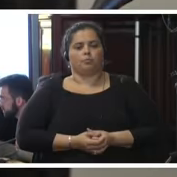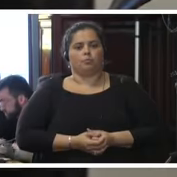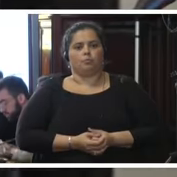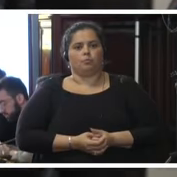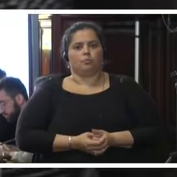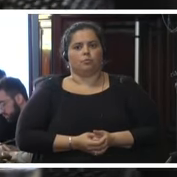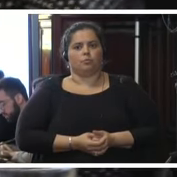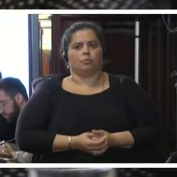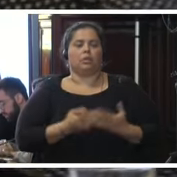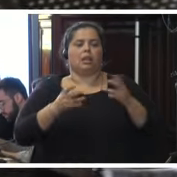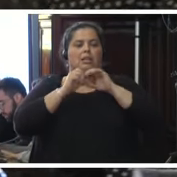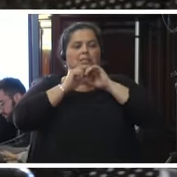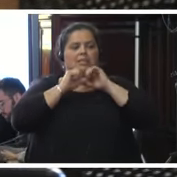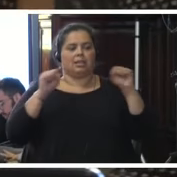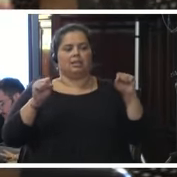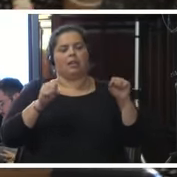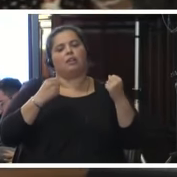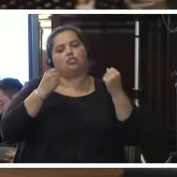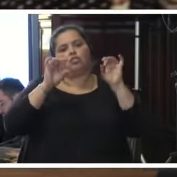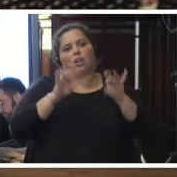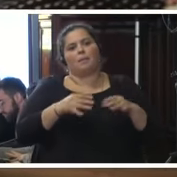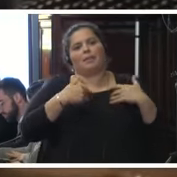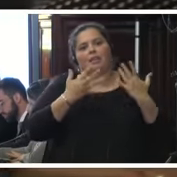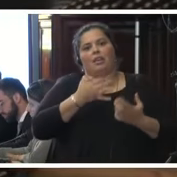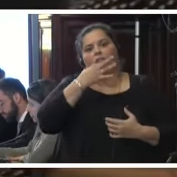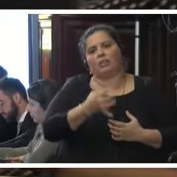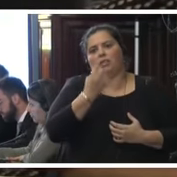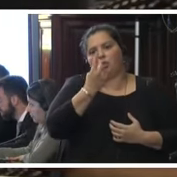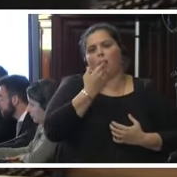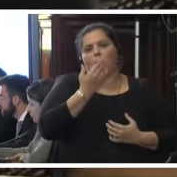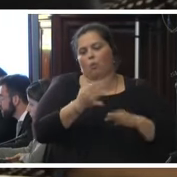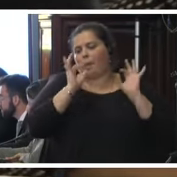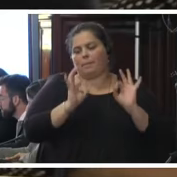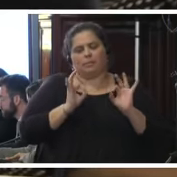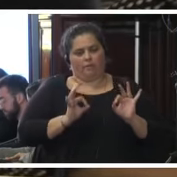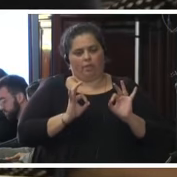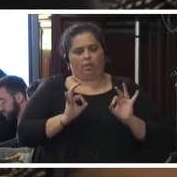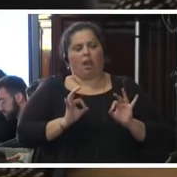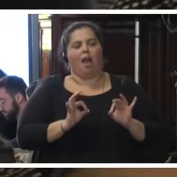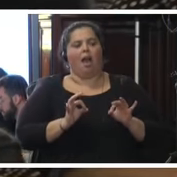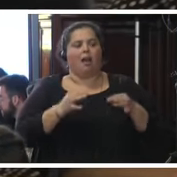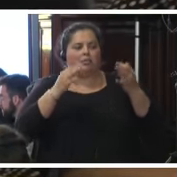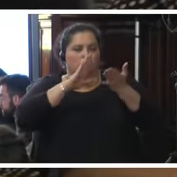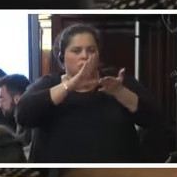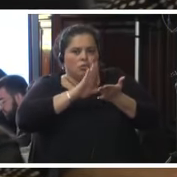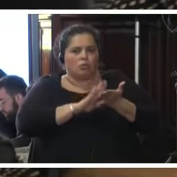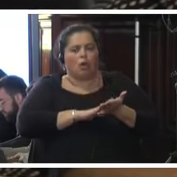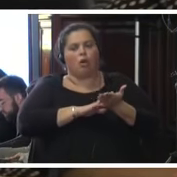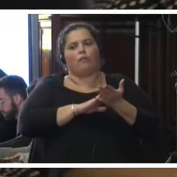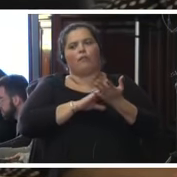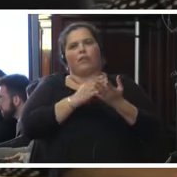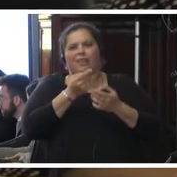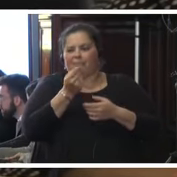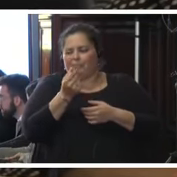Gracias, señora presidenta. De mi parte, solamente una pregunta muy específica, y es referente a la reciente